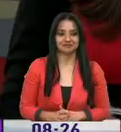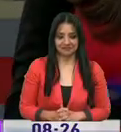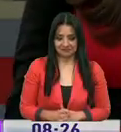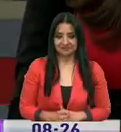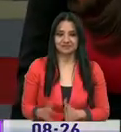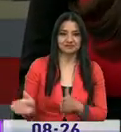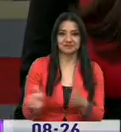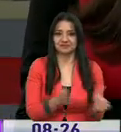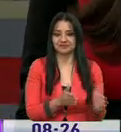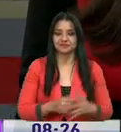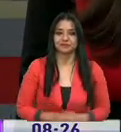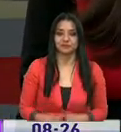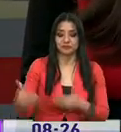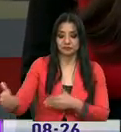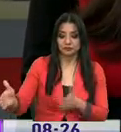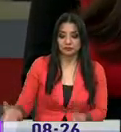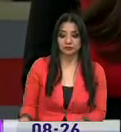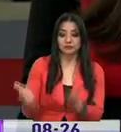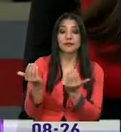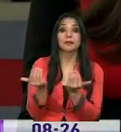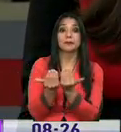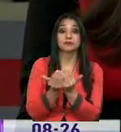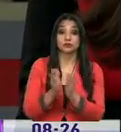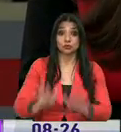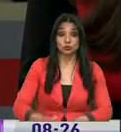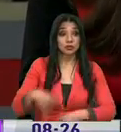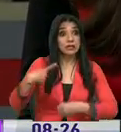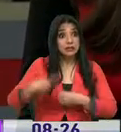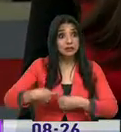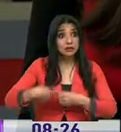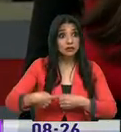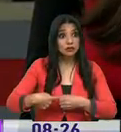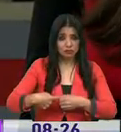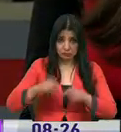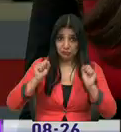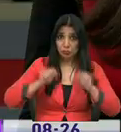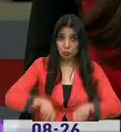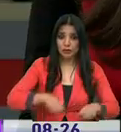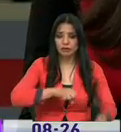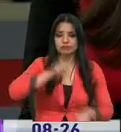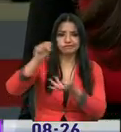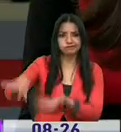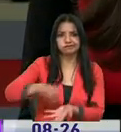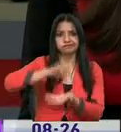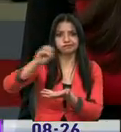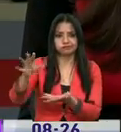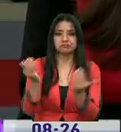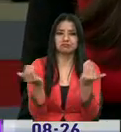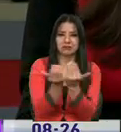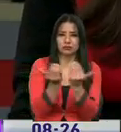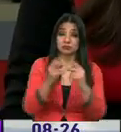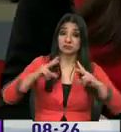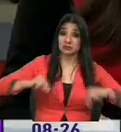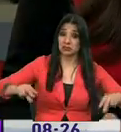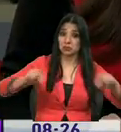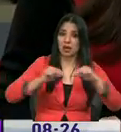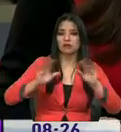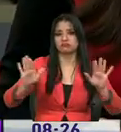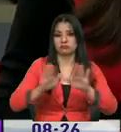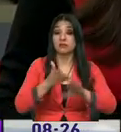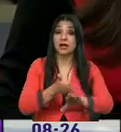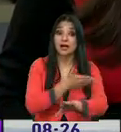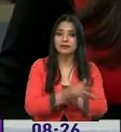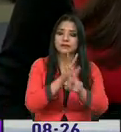Los contenedores de basura en la capital no estarían diseñados para almacenar desechos orgánicos, de acuerdo a los estudios realizados